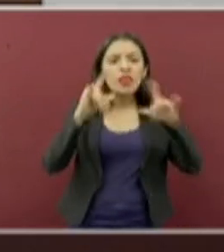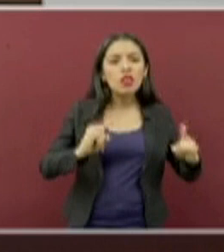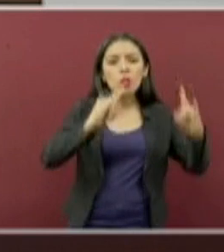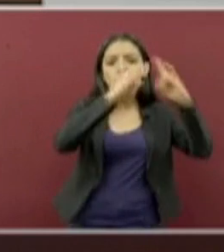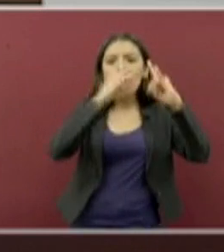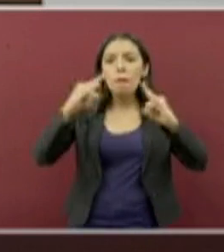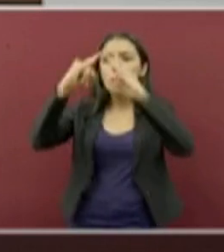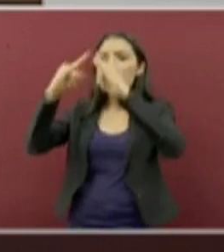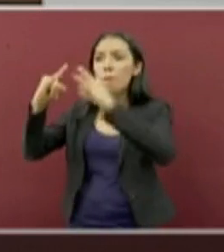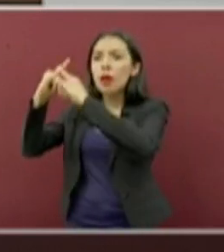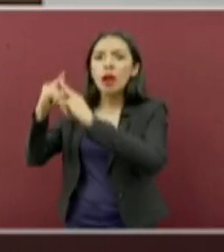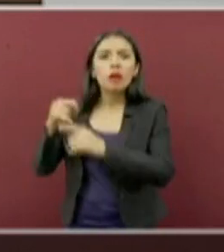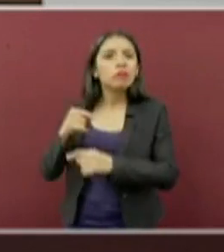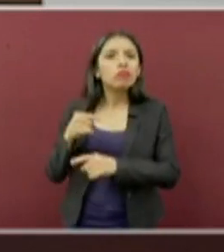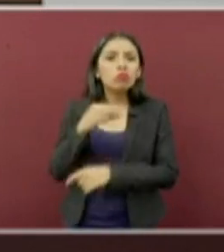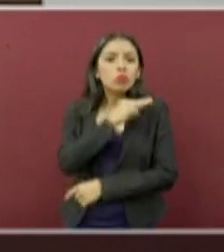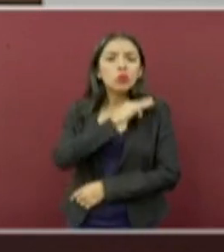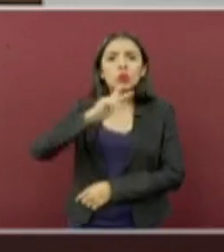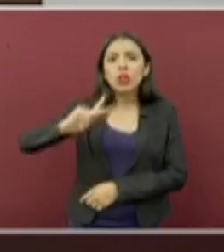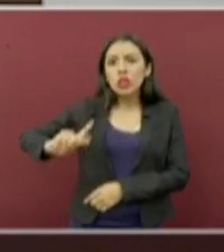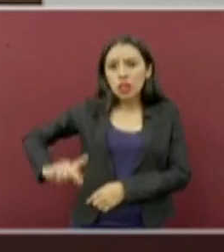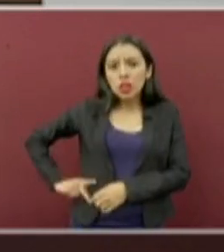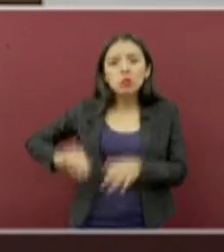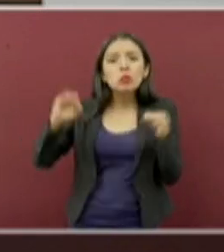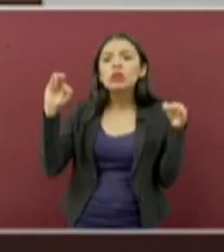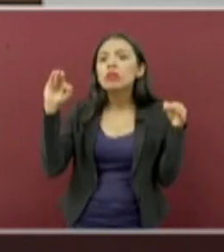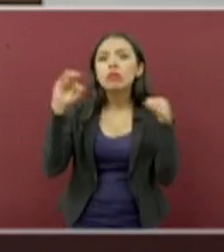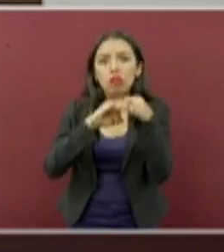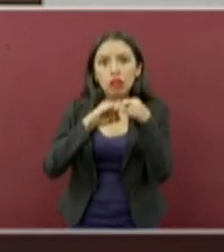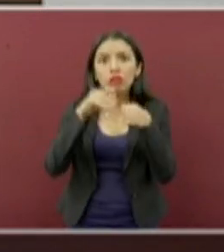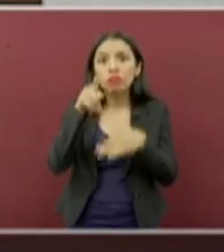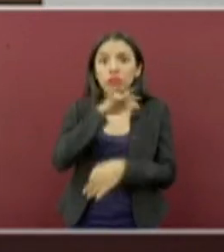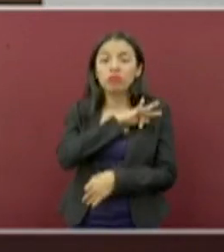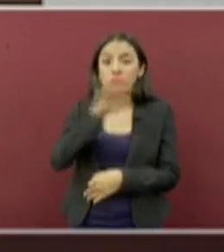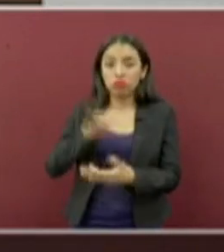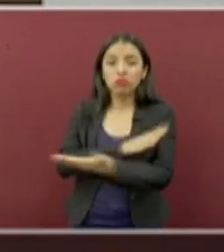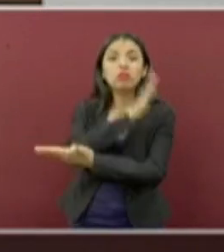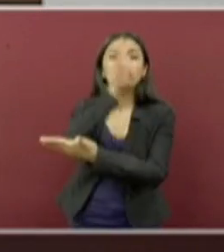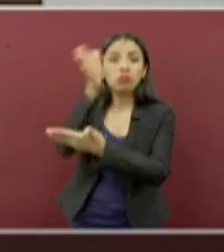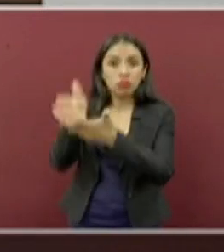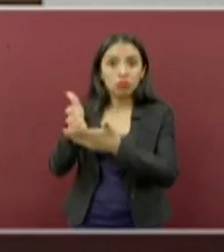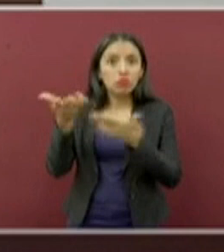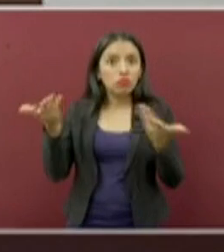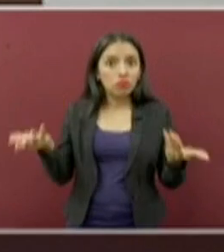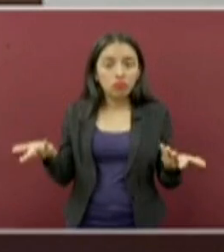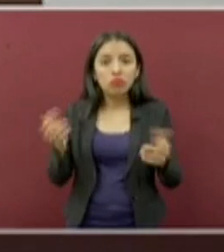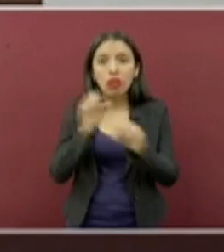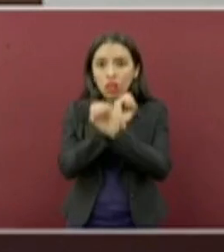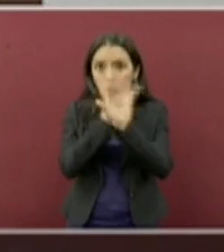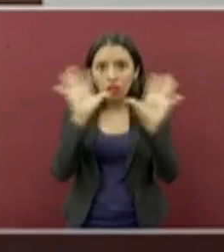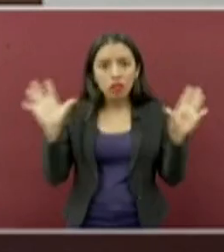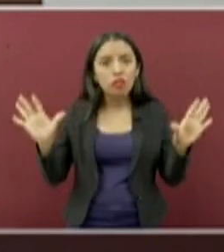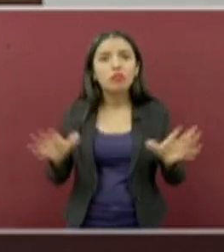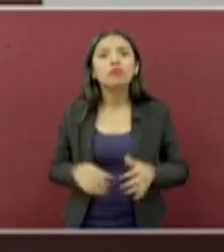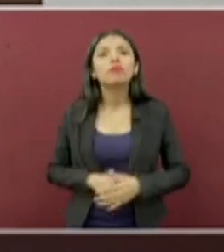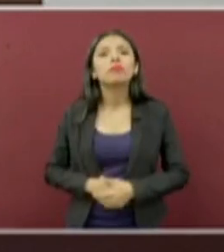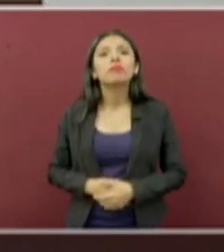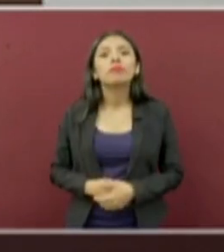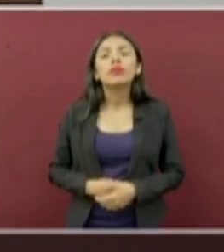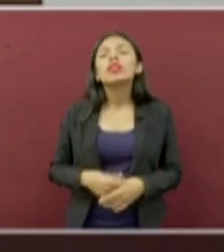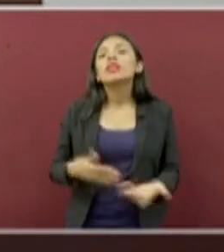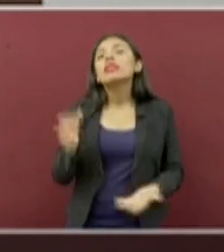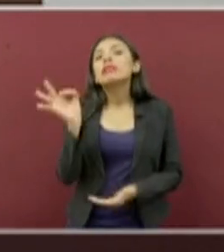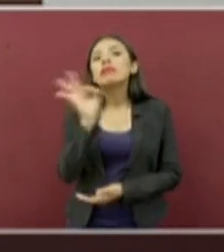su municipio o municipio más cercano, donde pueden acudir, por supuesto. Y si